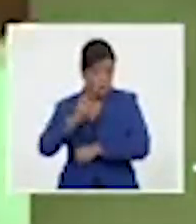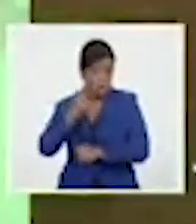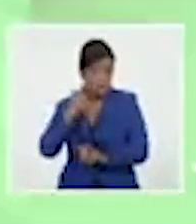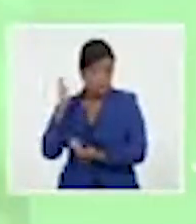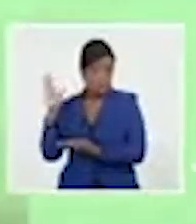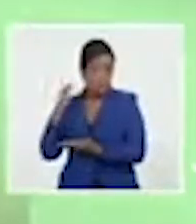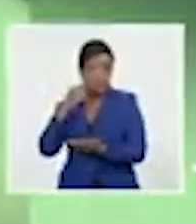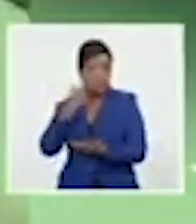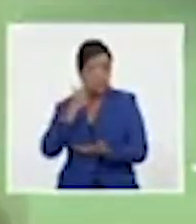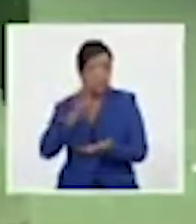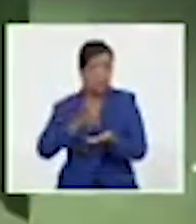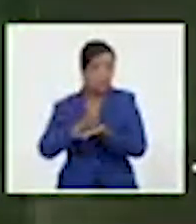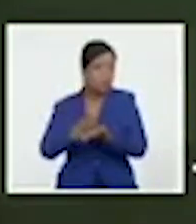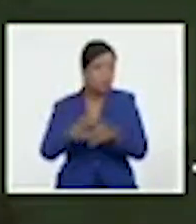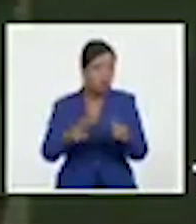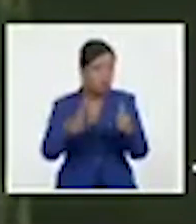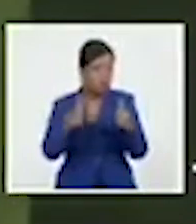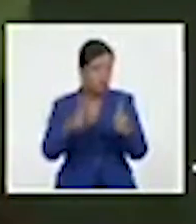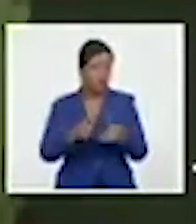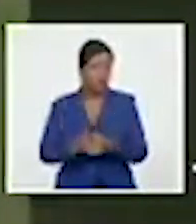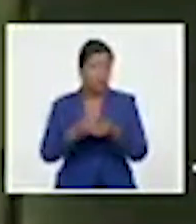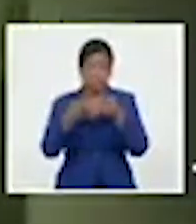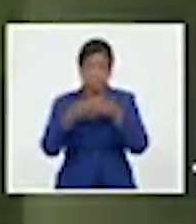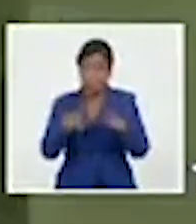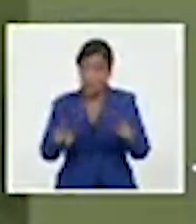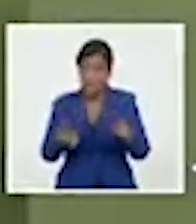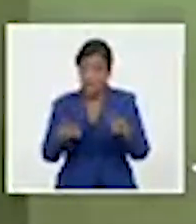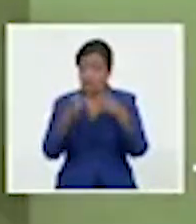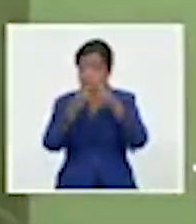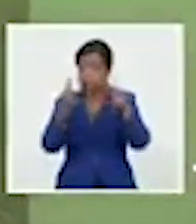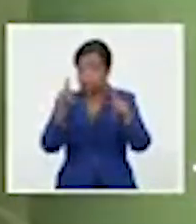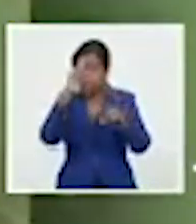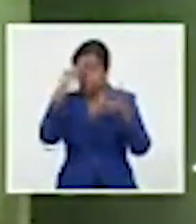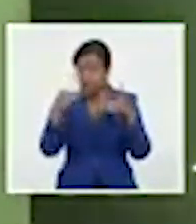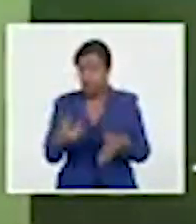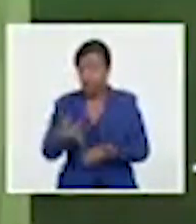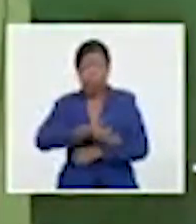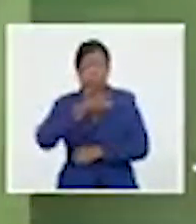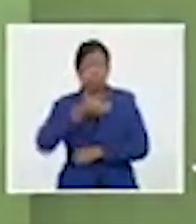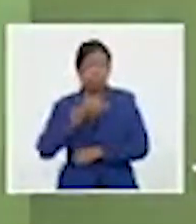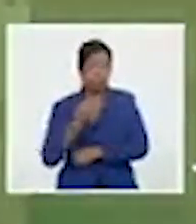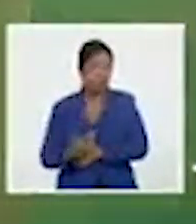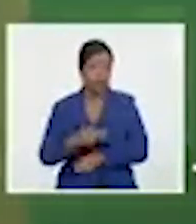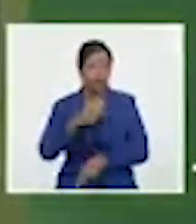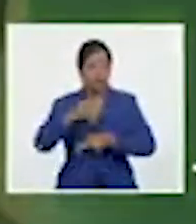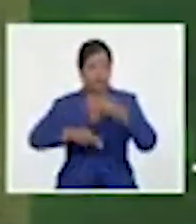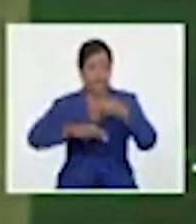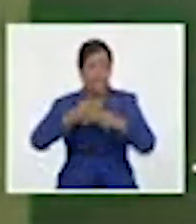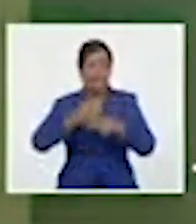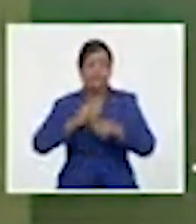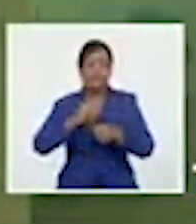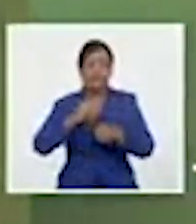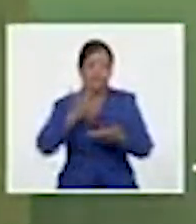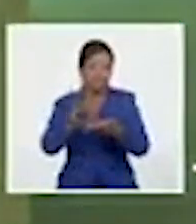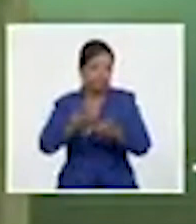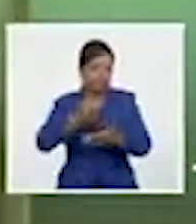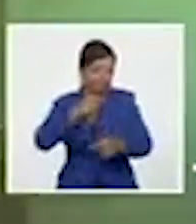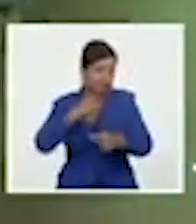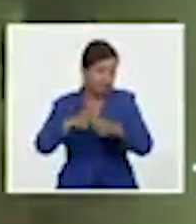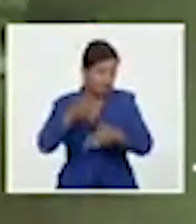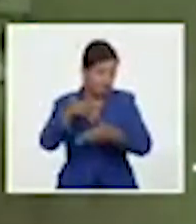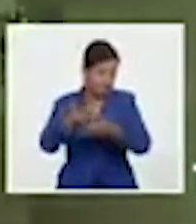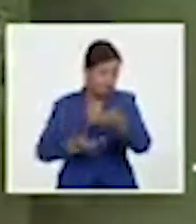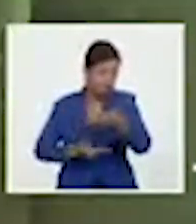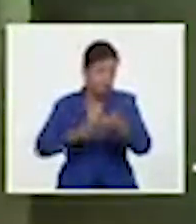quién ustedes conocen en Cuba que lo montan en una ambulancia y le ponen una bata verde? Ese es el primer elemento. El segundo elemento que